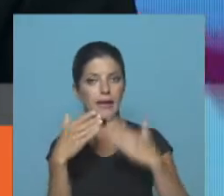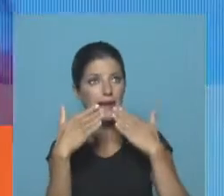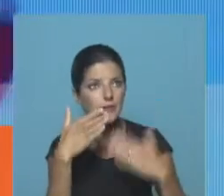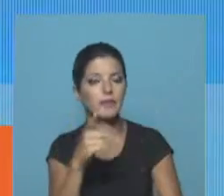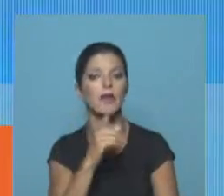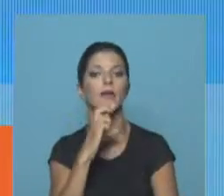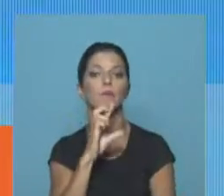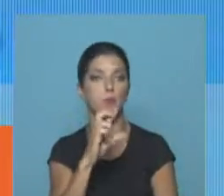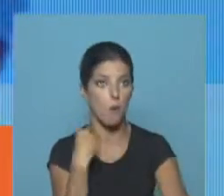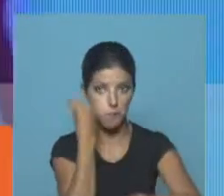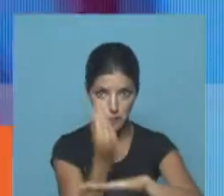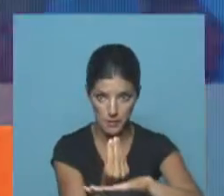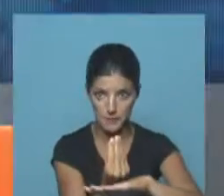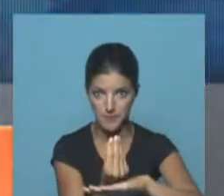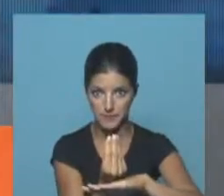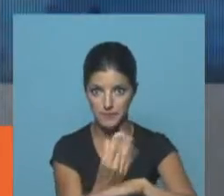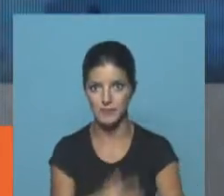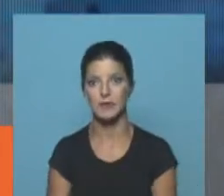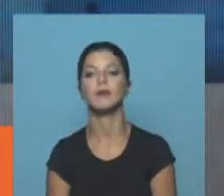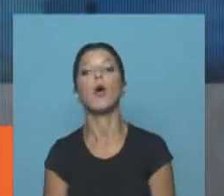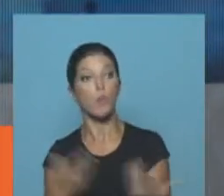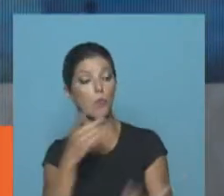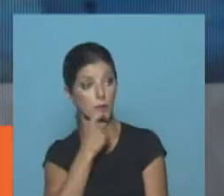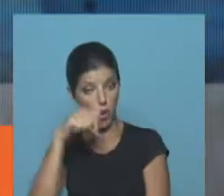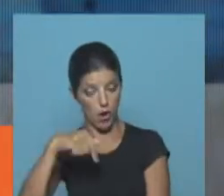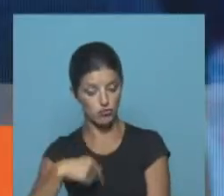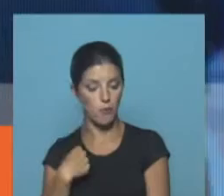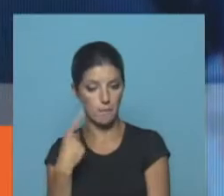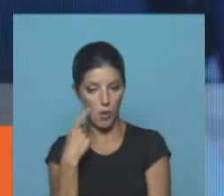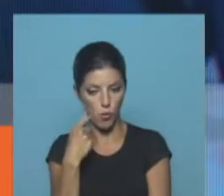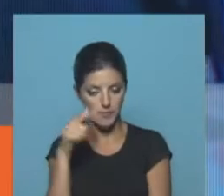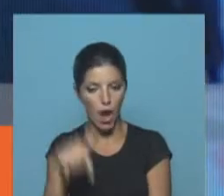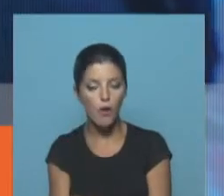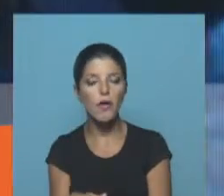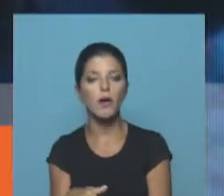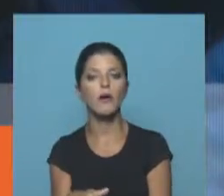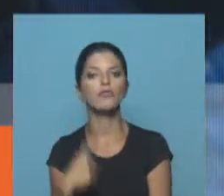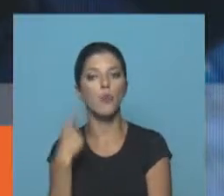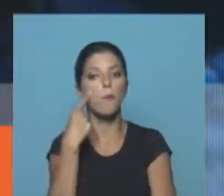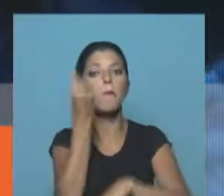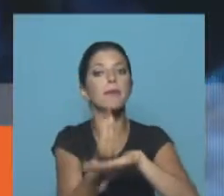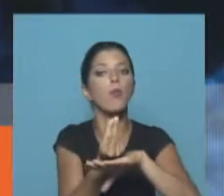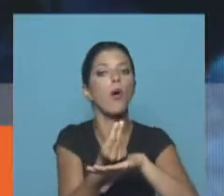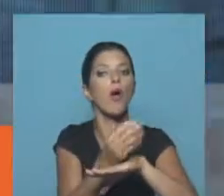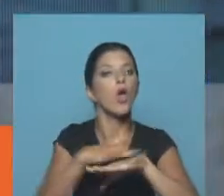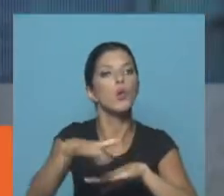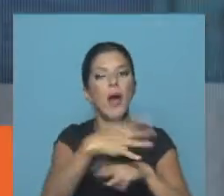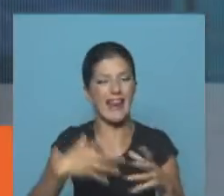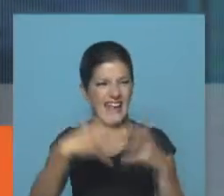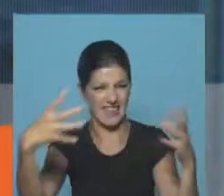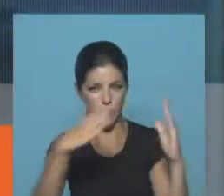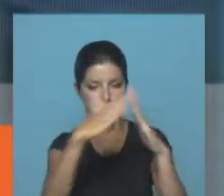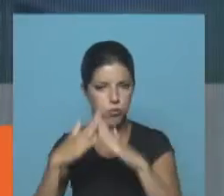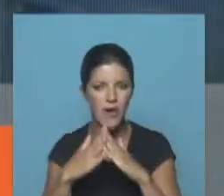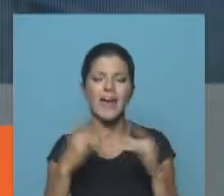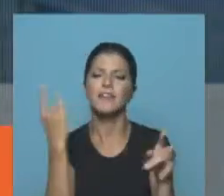Bueno, yo tengo, ahora me doy cuenta, el gran defecto de vivir en una ciudad grande. Todas las ciudades